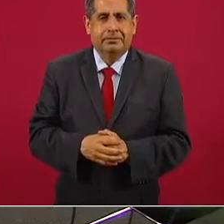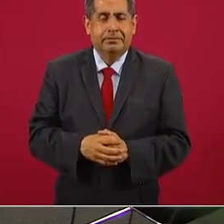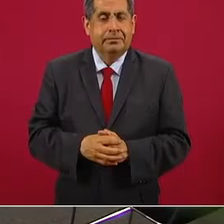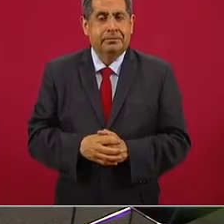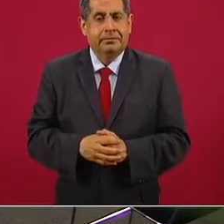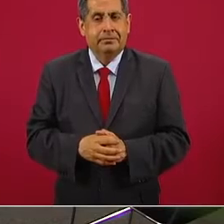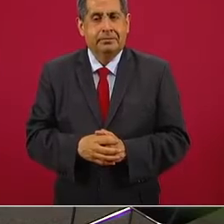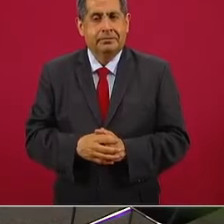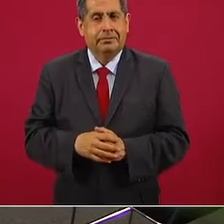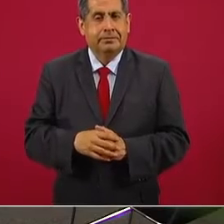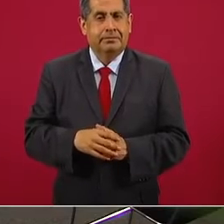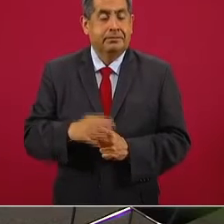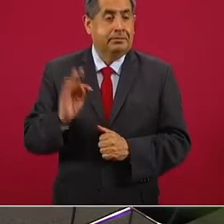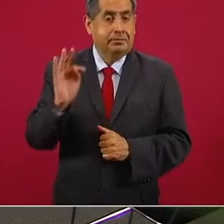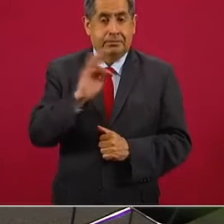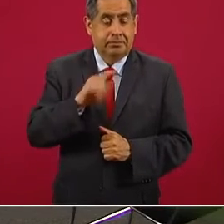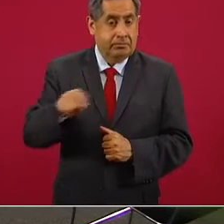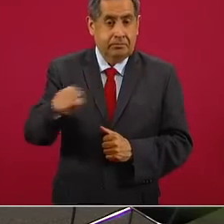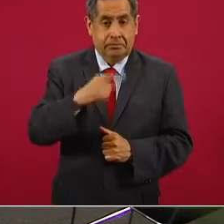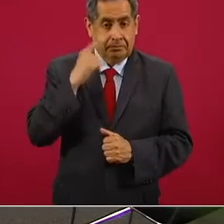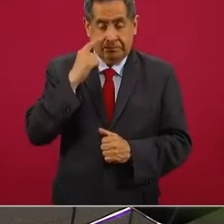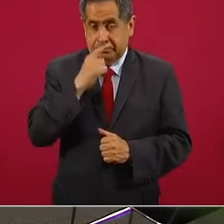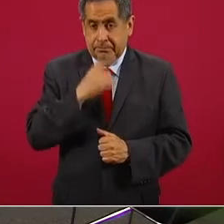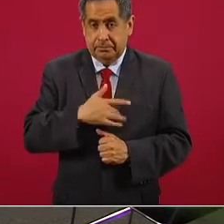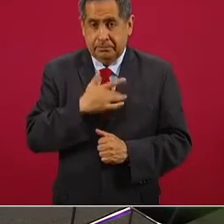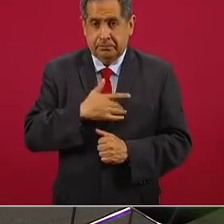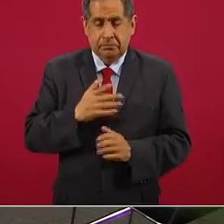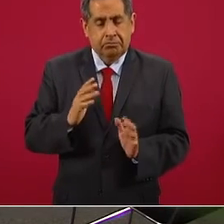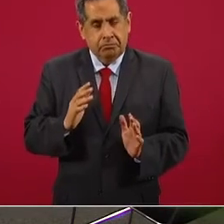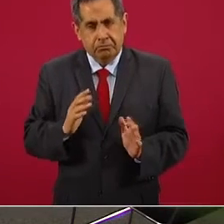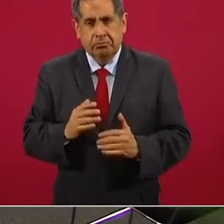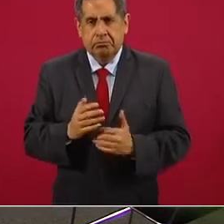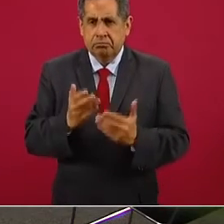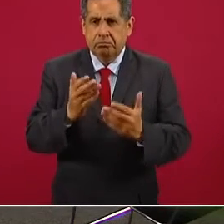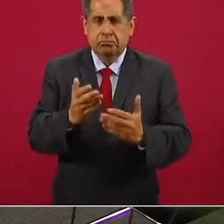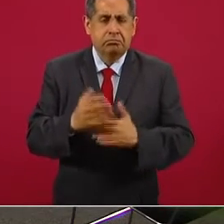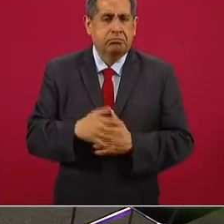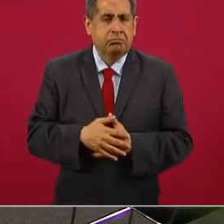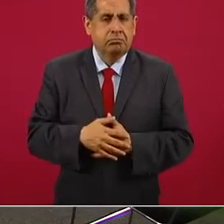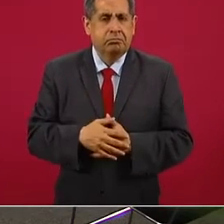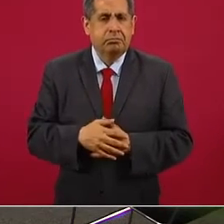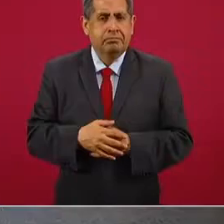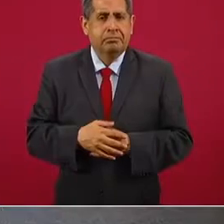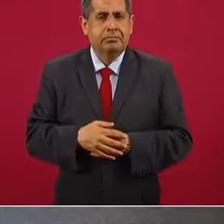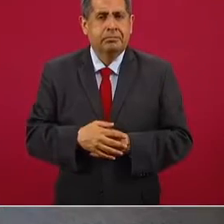si no lo consideran y tienen